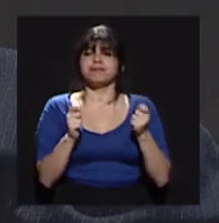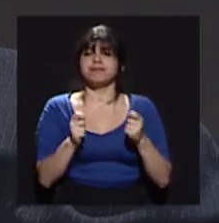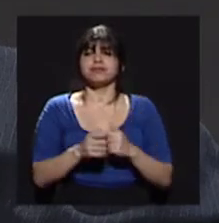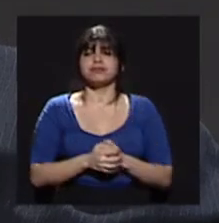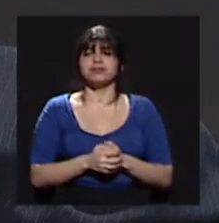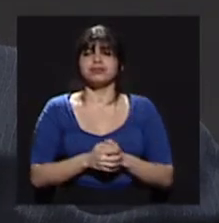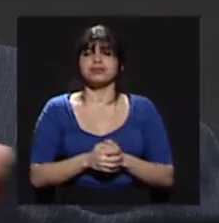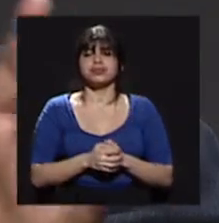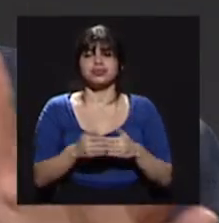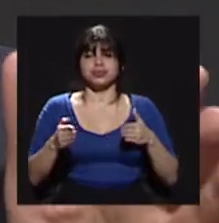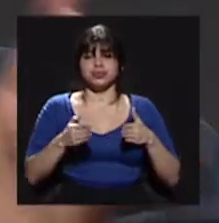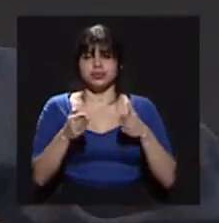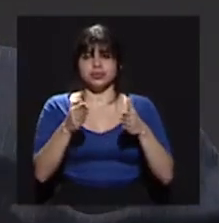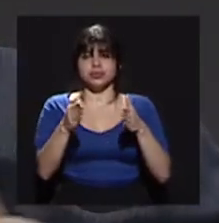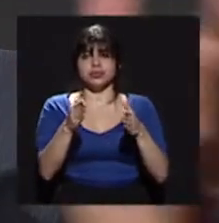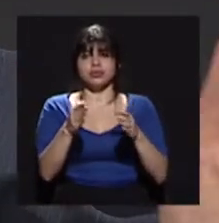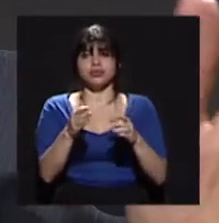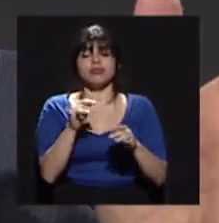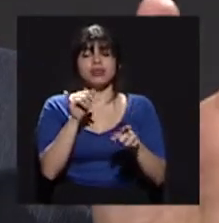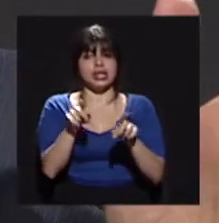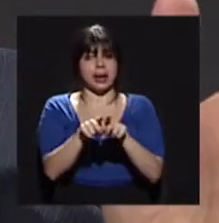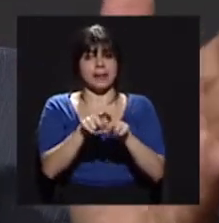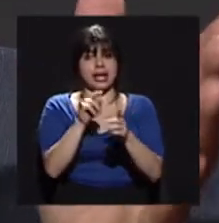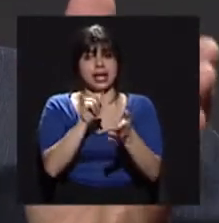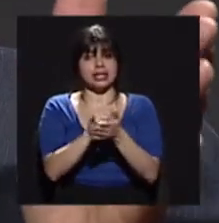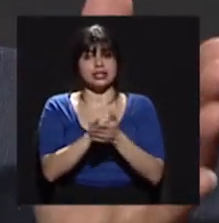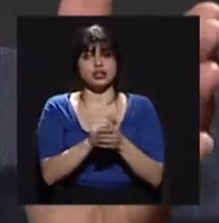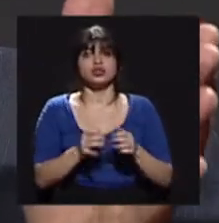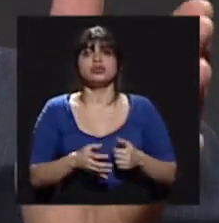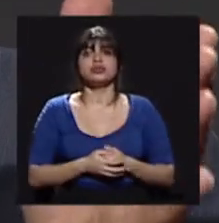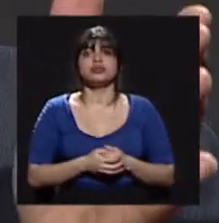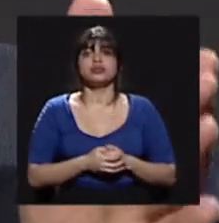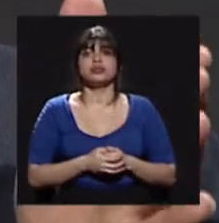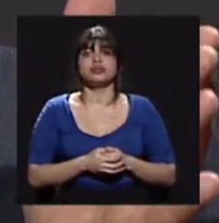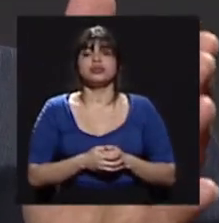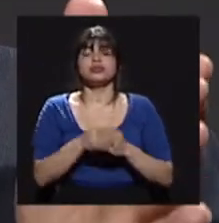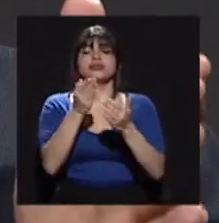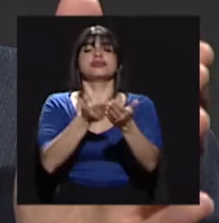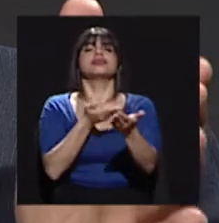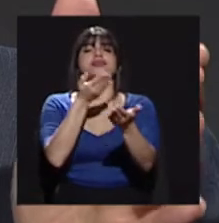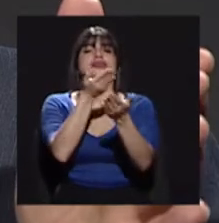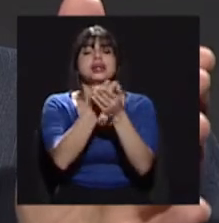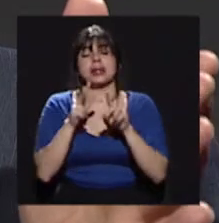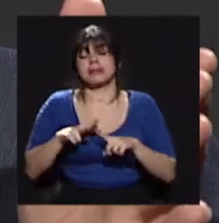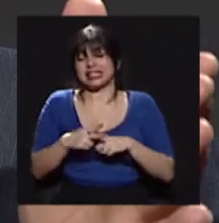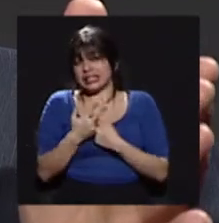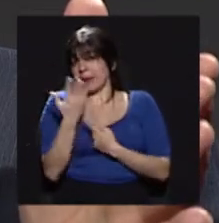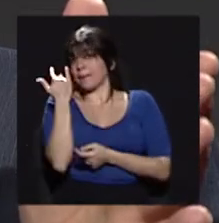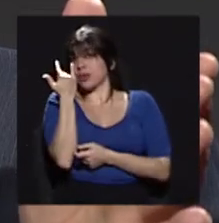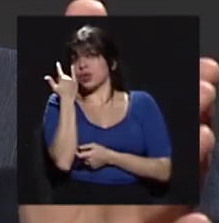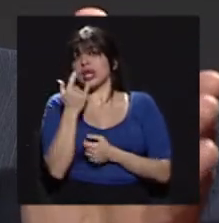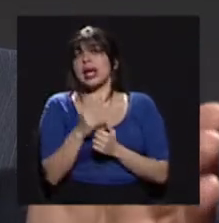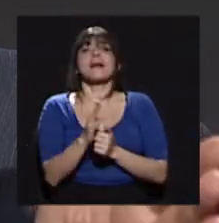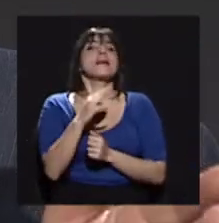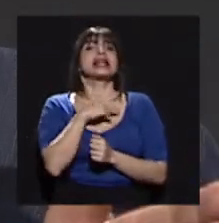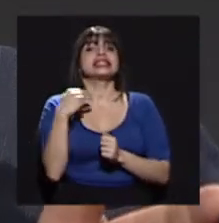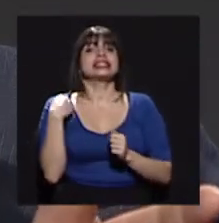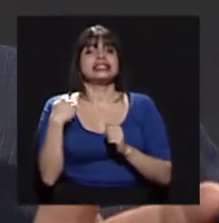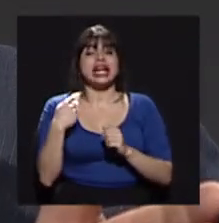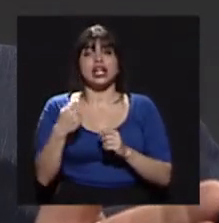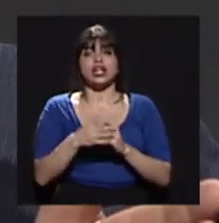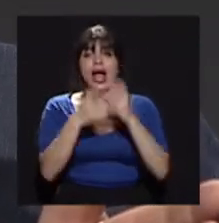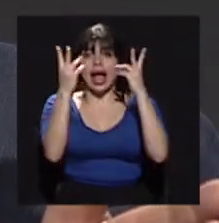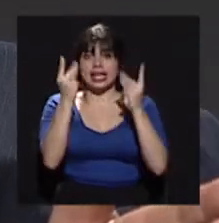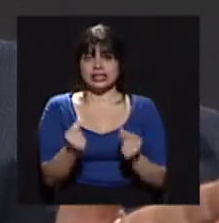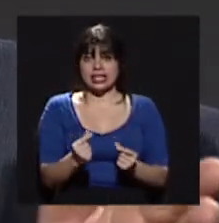la ruta en esto también planteada originalmente porque el ministerio haciendo ha venido insistiendo